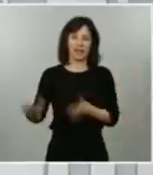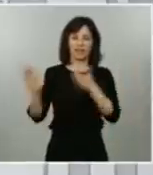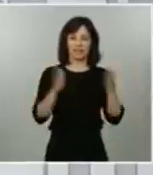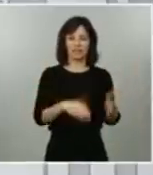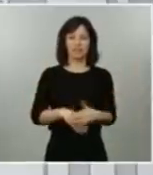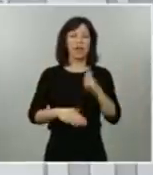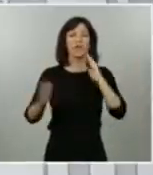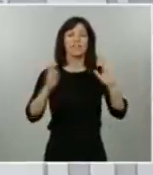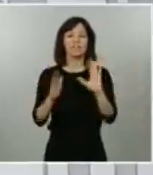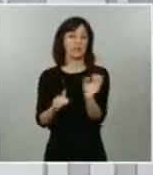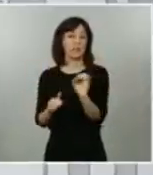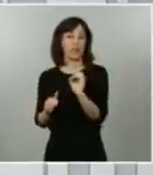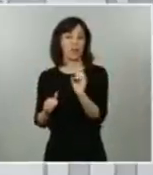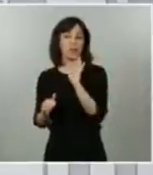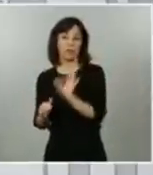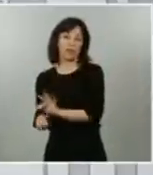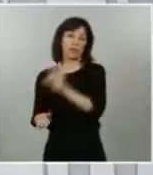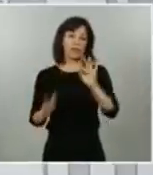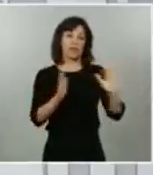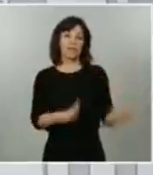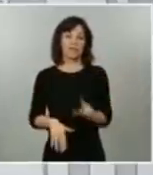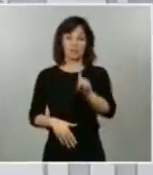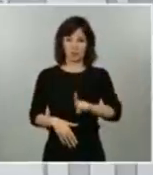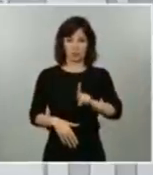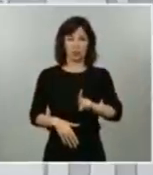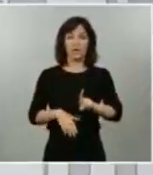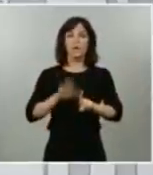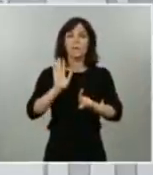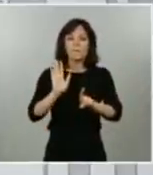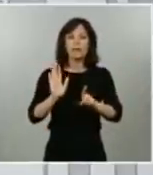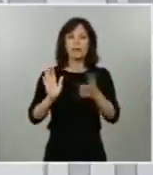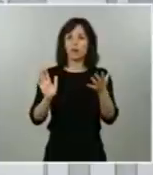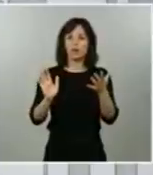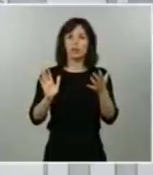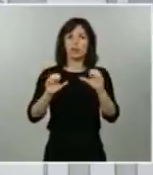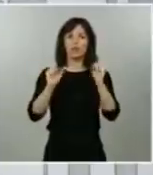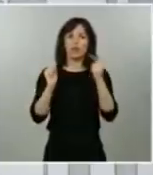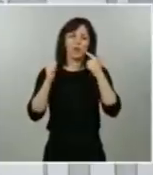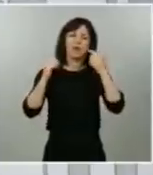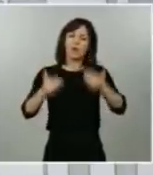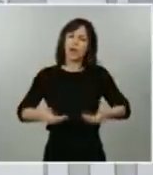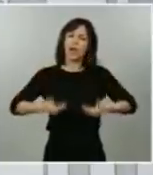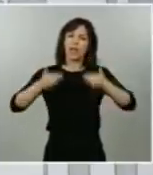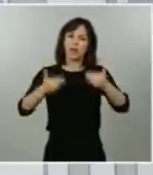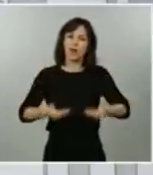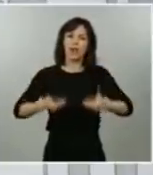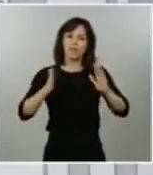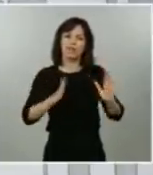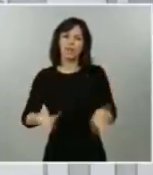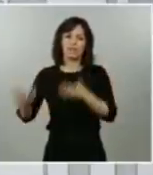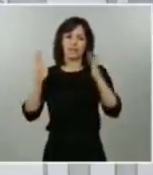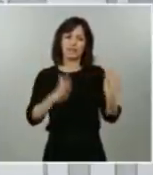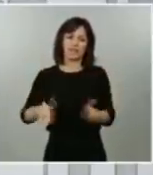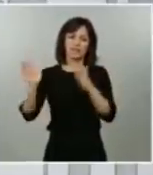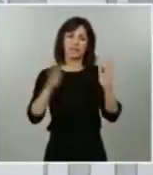pasar la fase 1 pero será el mismo procedimiento a lo largo de todo este periodo de transición hacia esa nueva normalidad y el